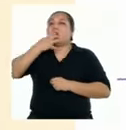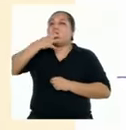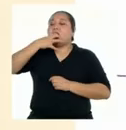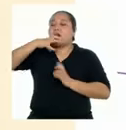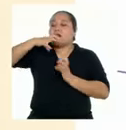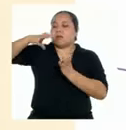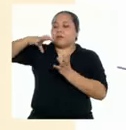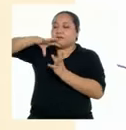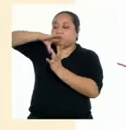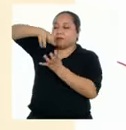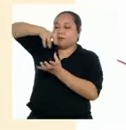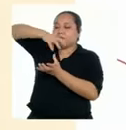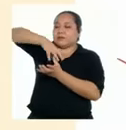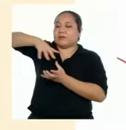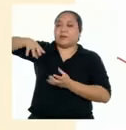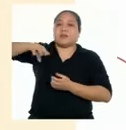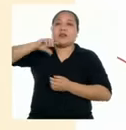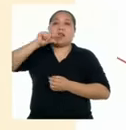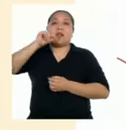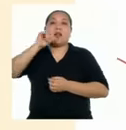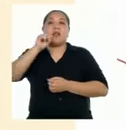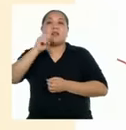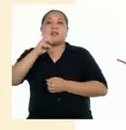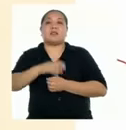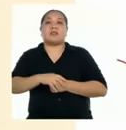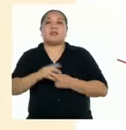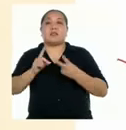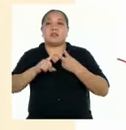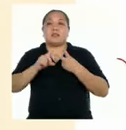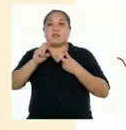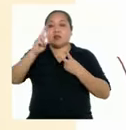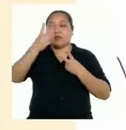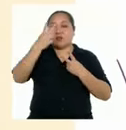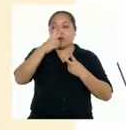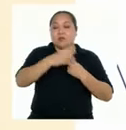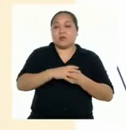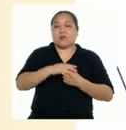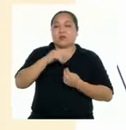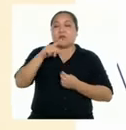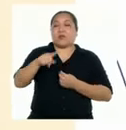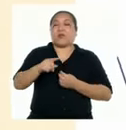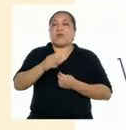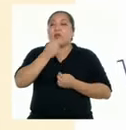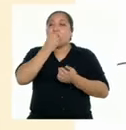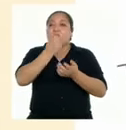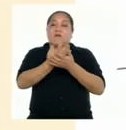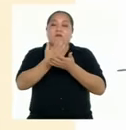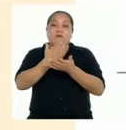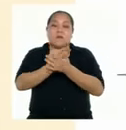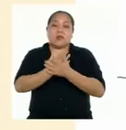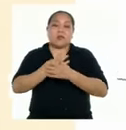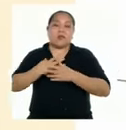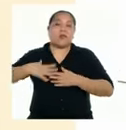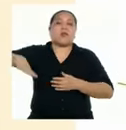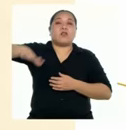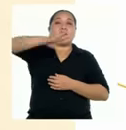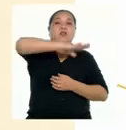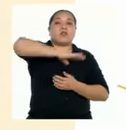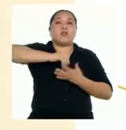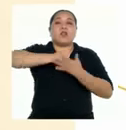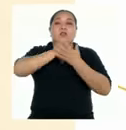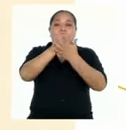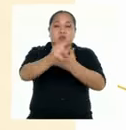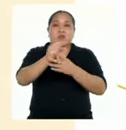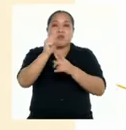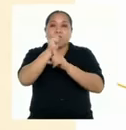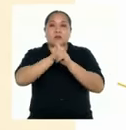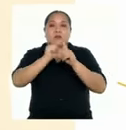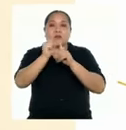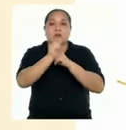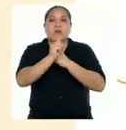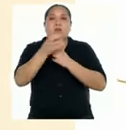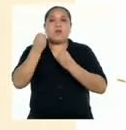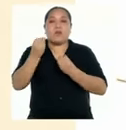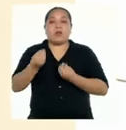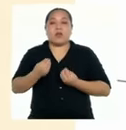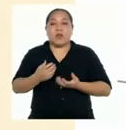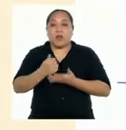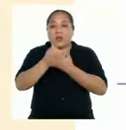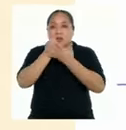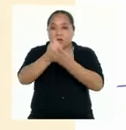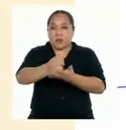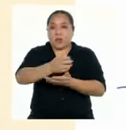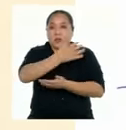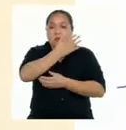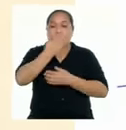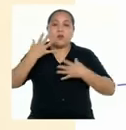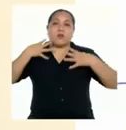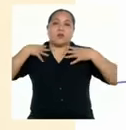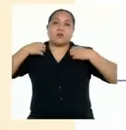segundo argumento me sirve para sustentar la importancia desde el punto de vista del bien común, y es que beneficia a la sociedad, ya que contribuye en la mejora